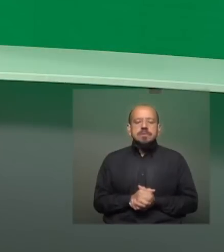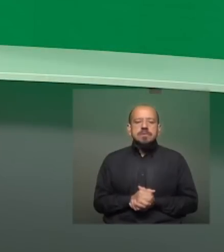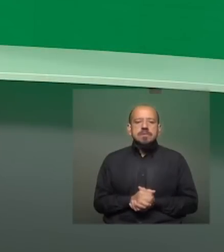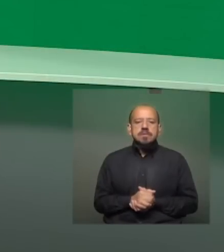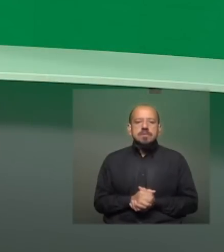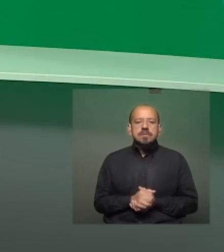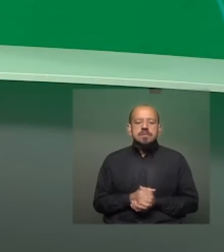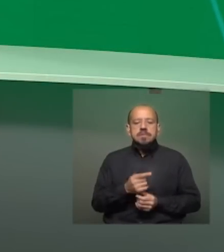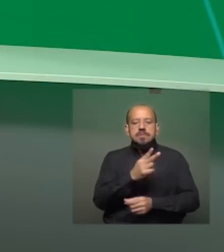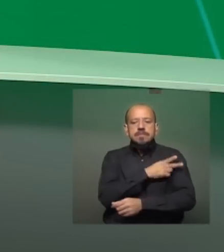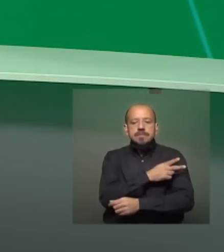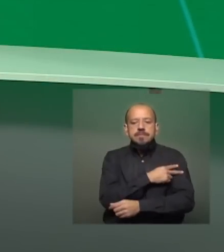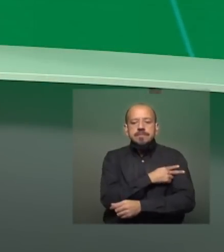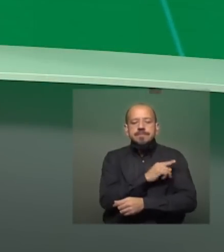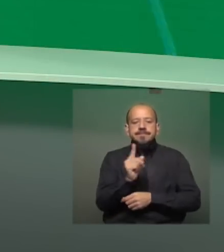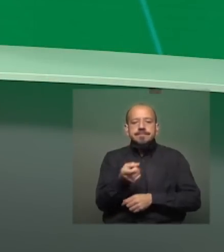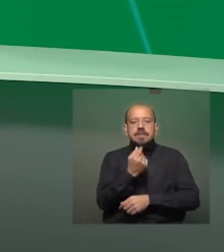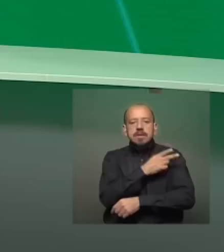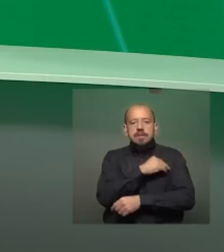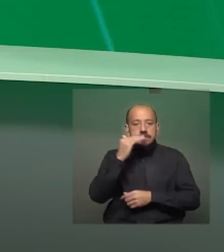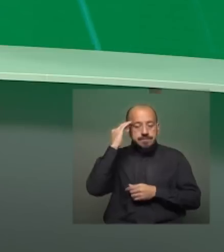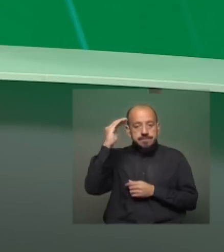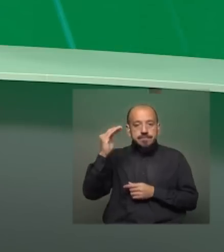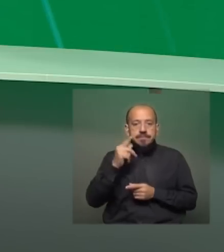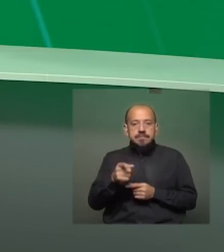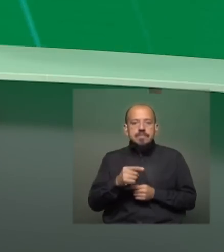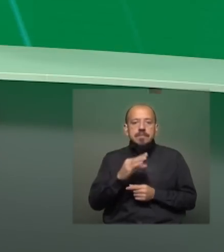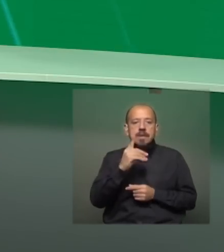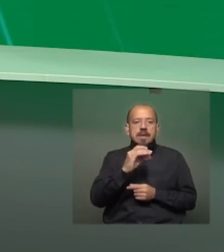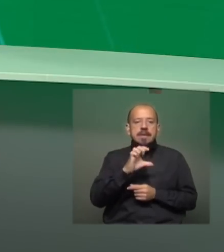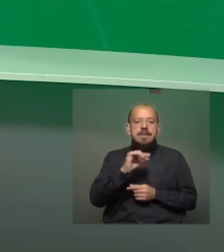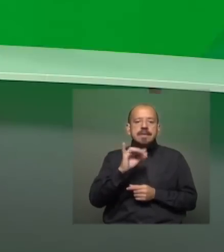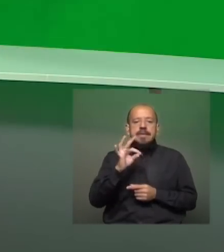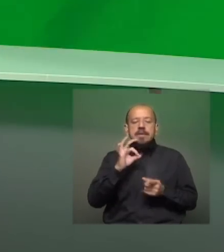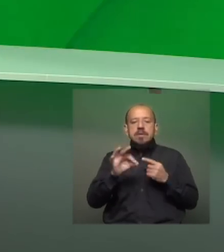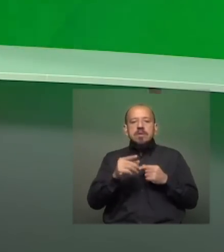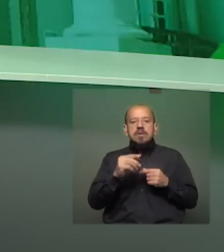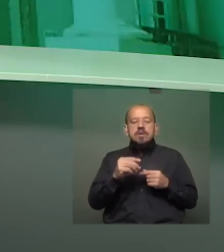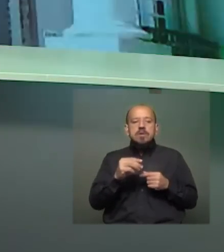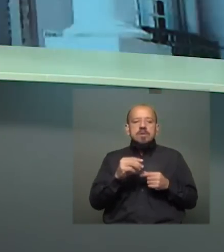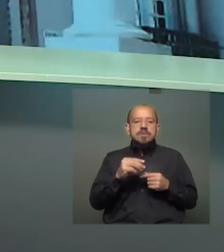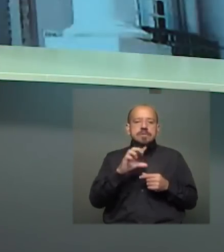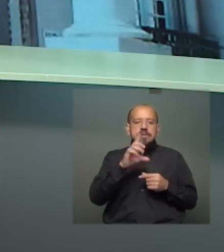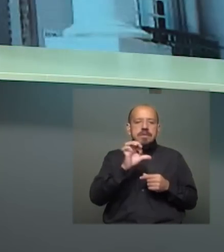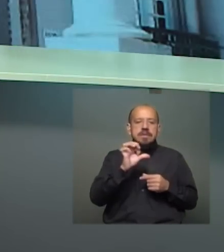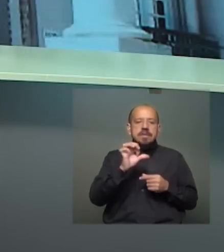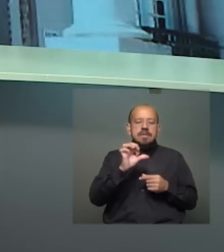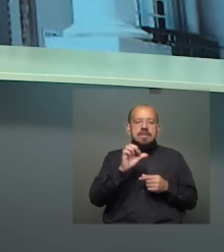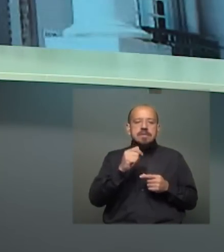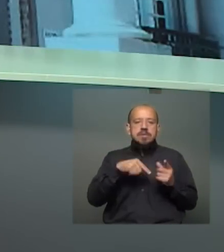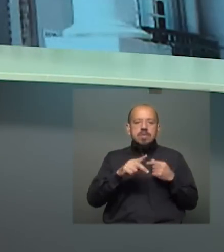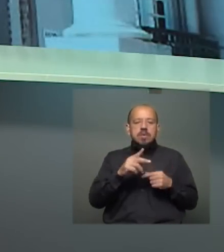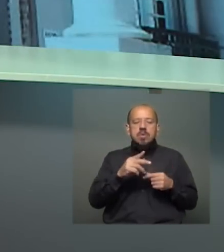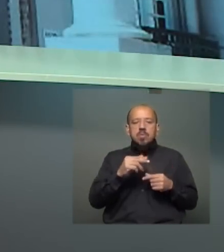el coronel retirado Rodolfo Álvarez condenado por delitos de lesa humanidad y también sobrino del represor